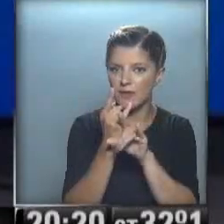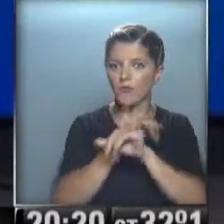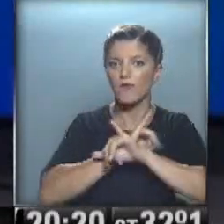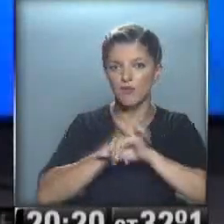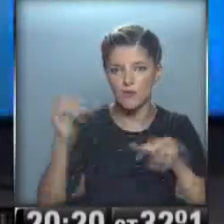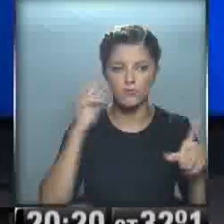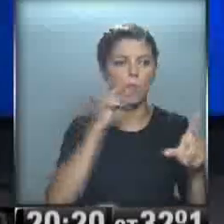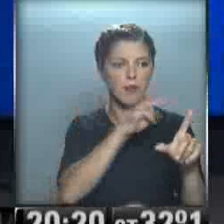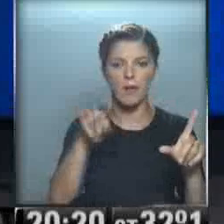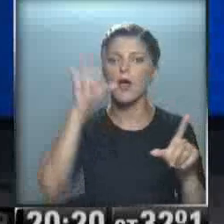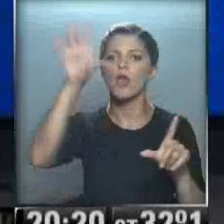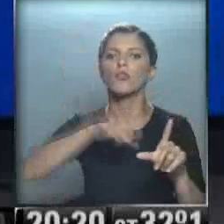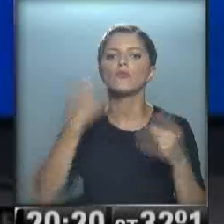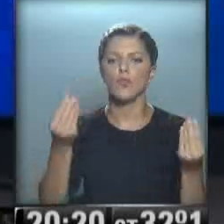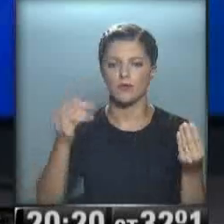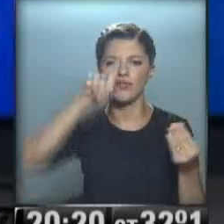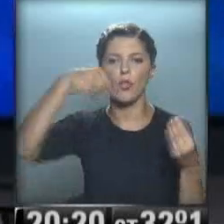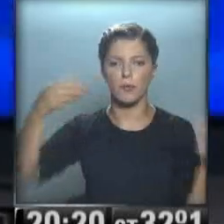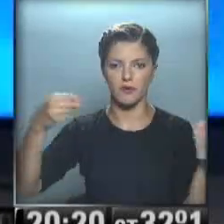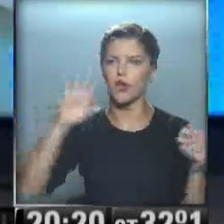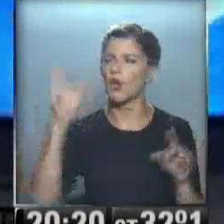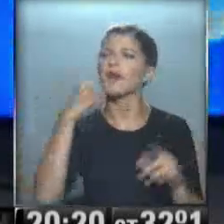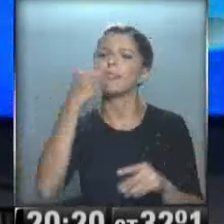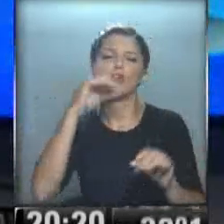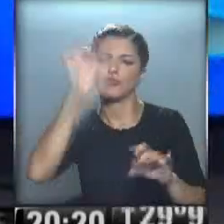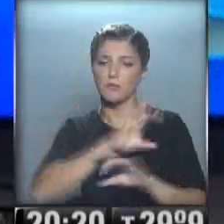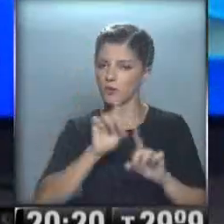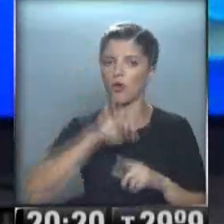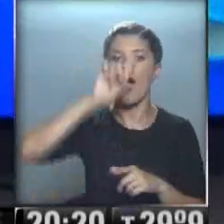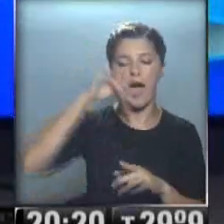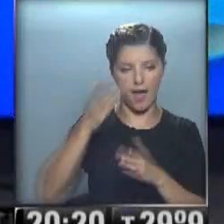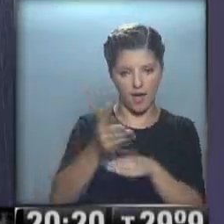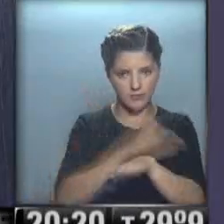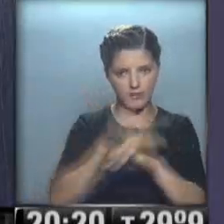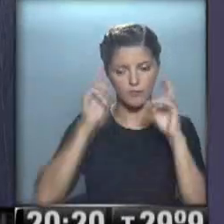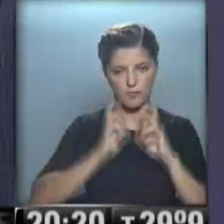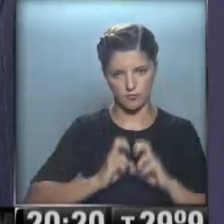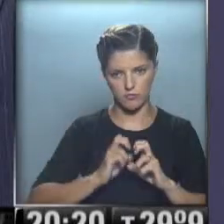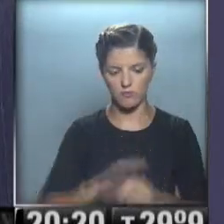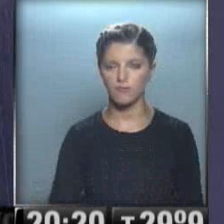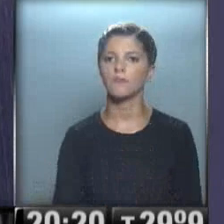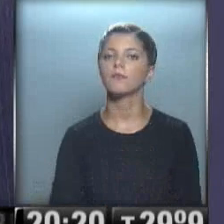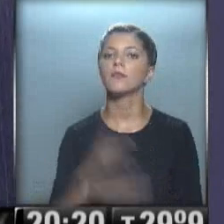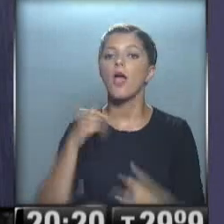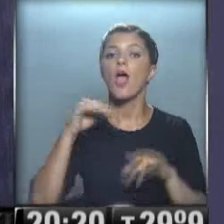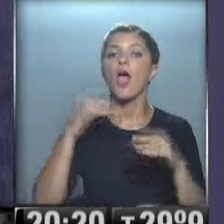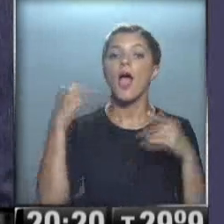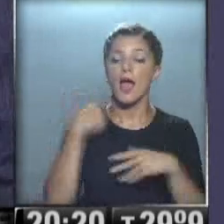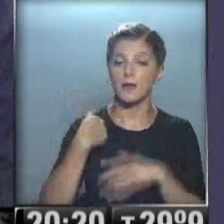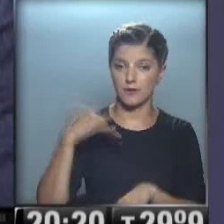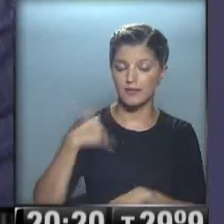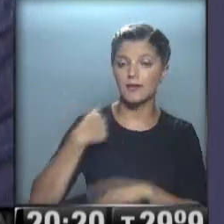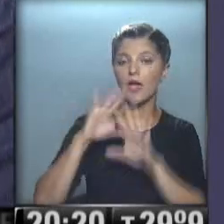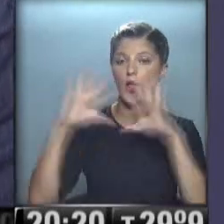recurrir para buscar la información Nunca es nada lanzado al azar sino con una profunda rigurosidad la cobertura de los medios de la Argentina y del mundo sobre